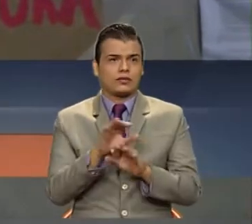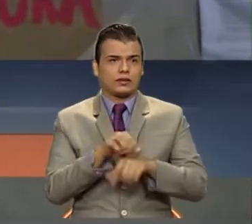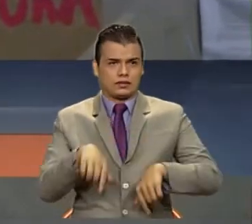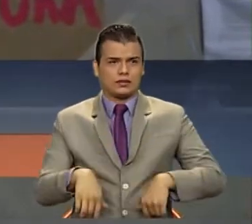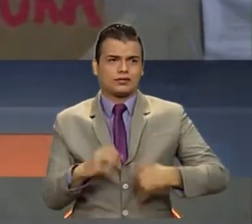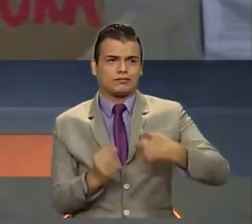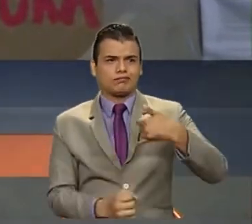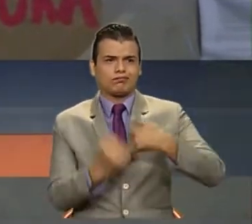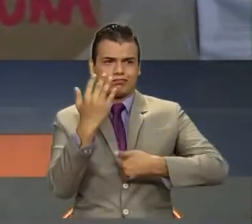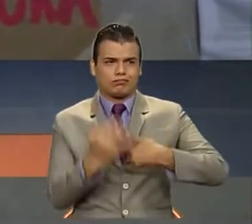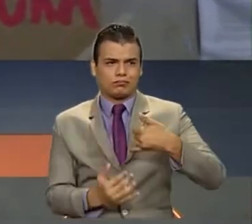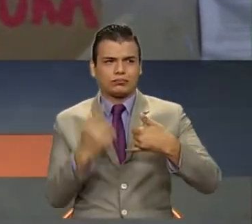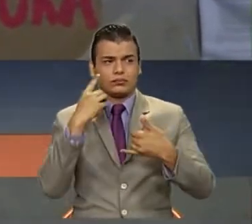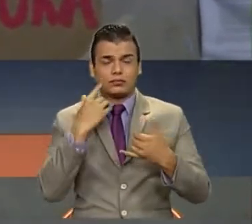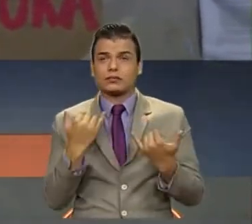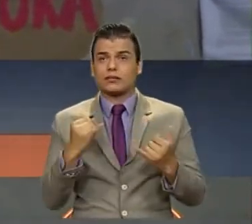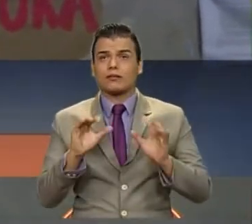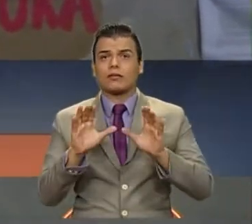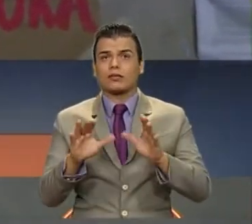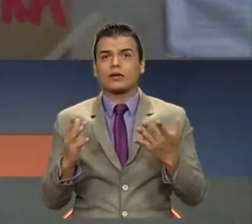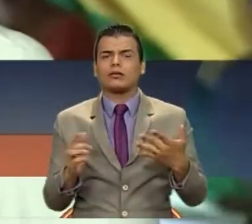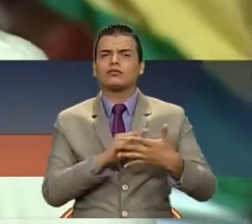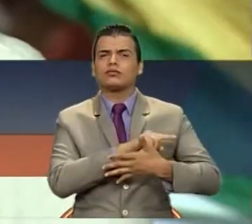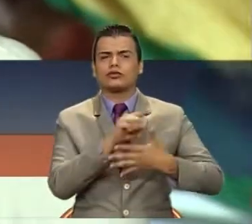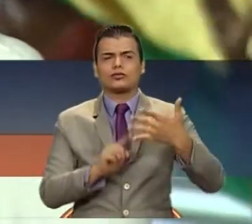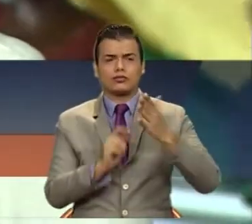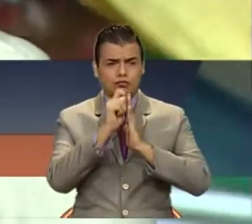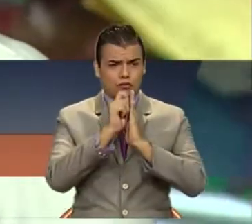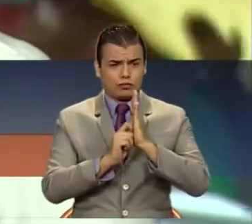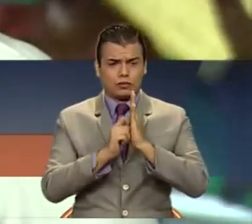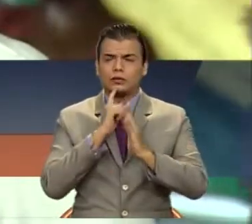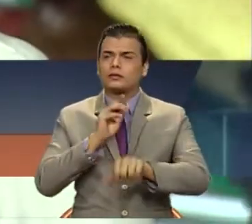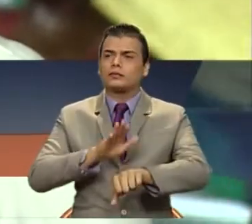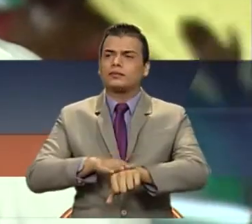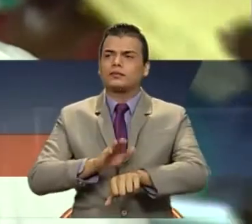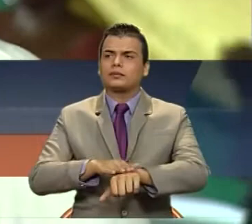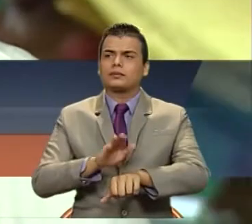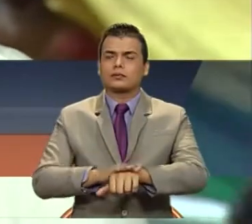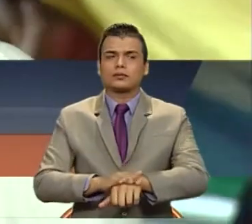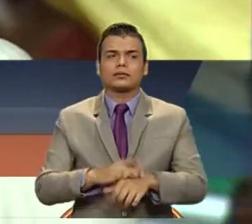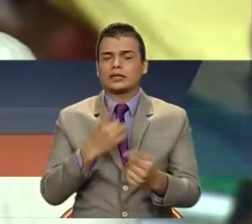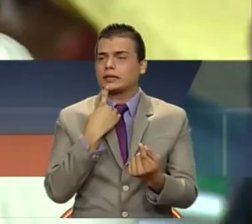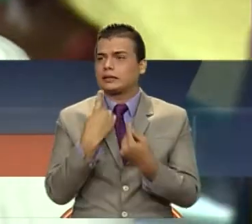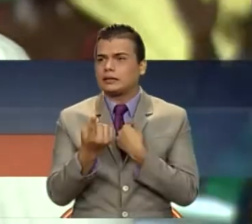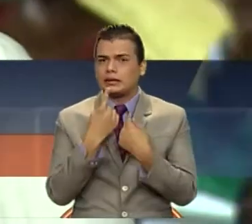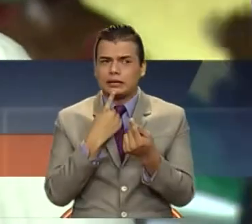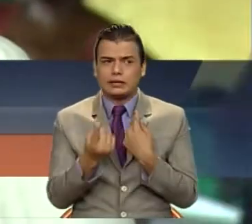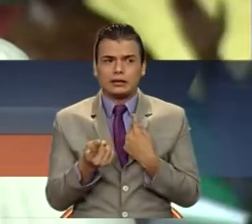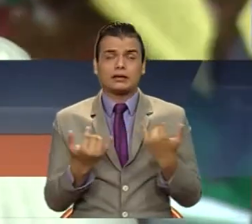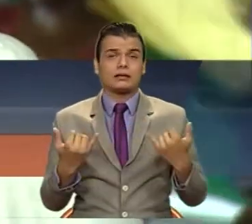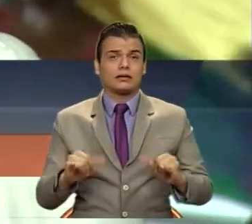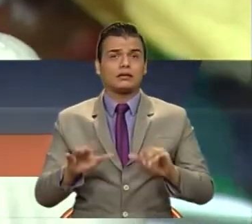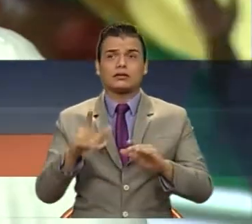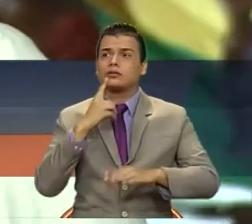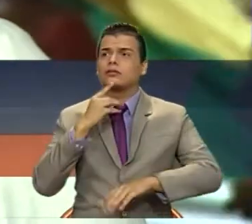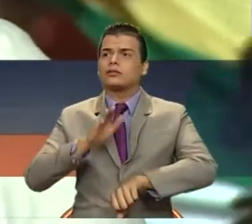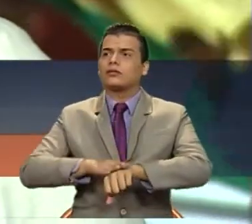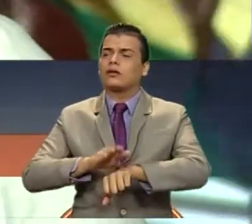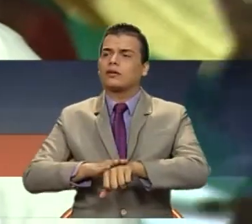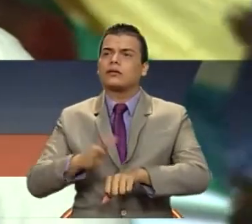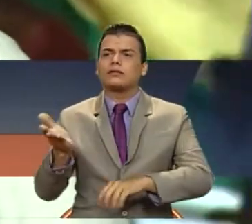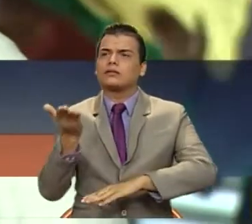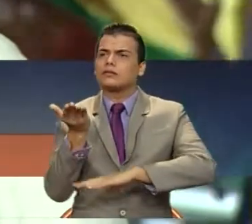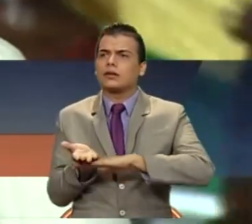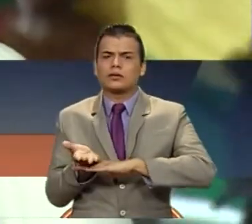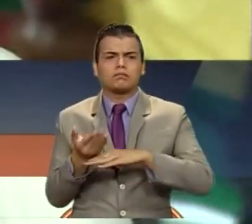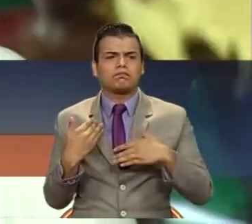suroccidente colombiano, y pues los cinco puntos que de cierta manera están sobre la mesa se vienen conversando, y una de las solicitudes es que